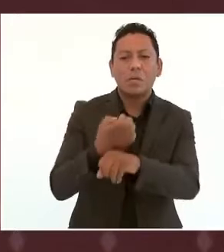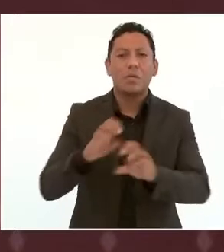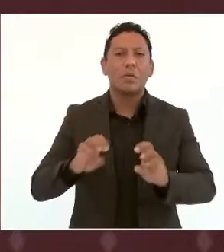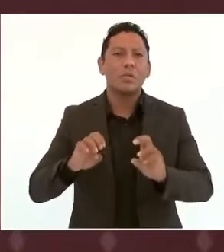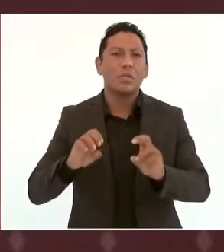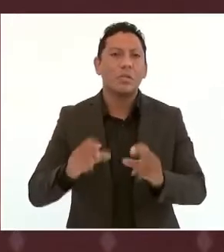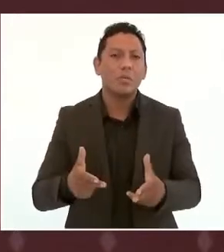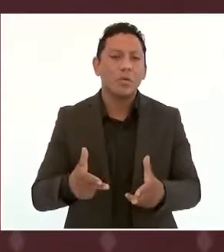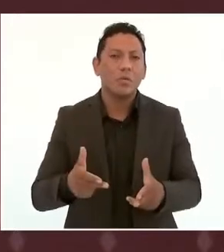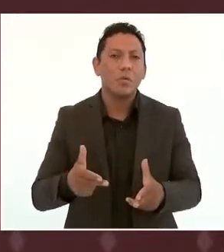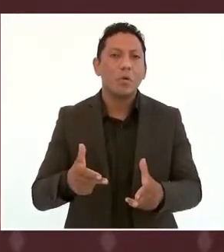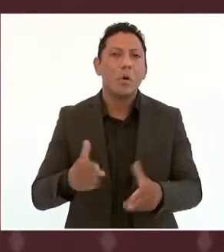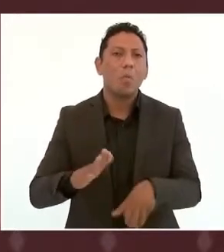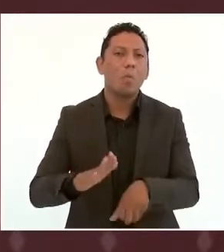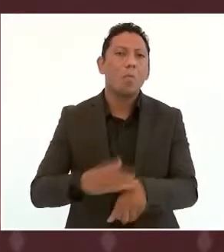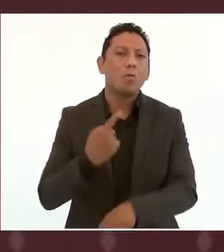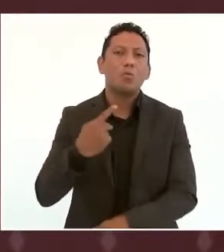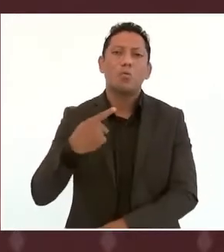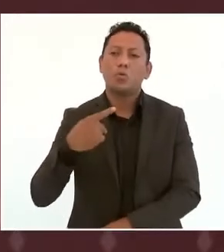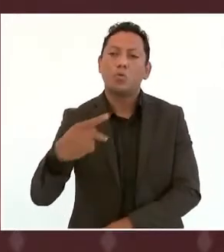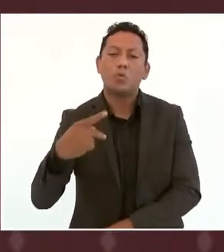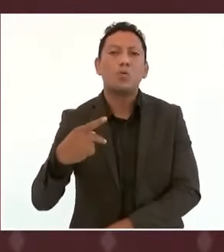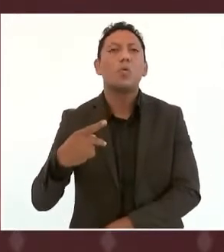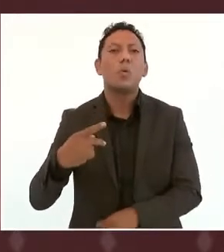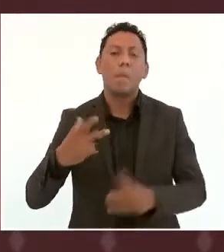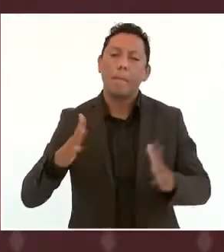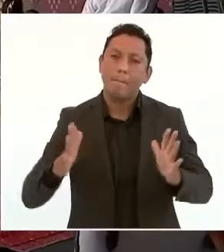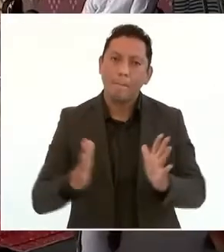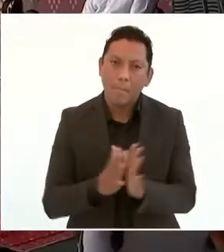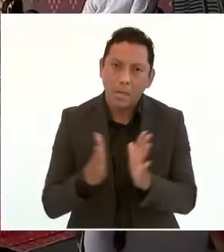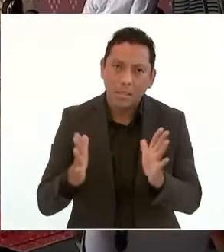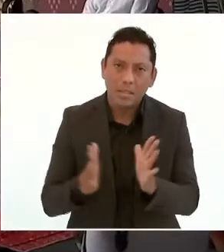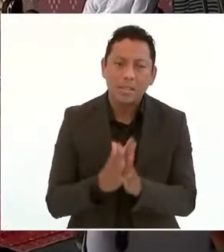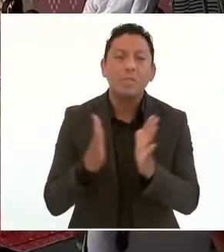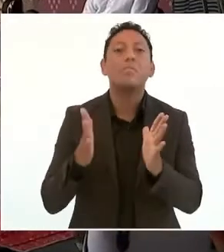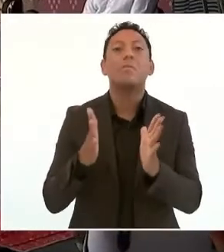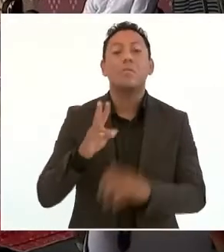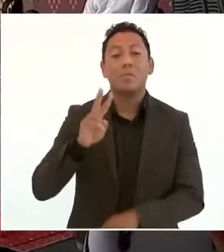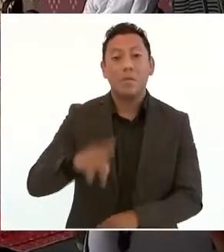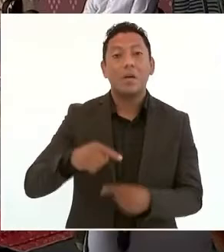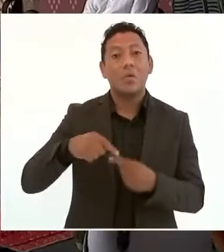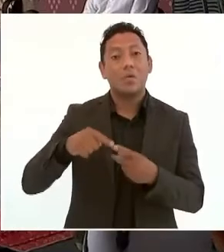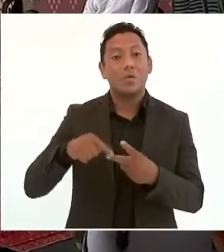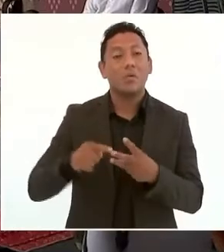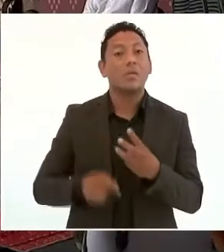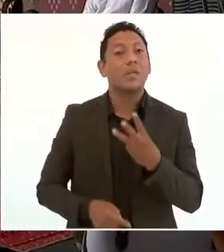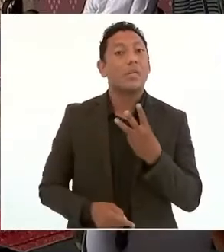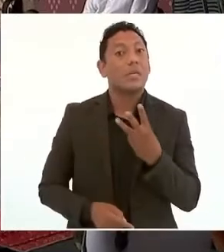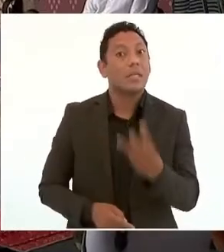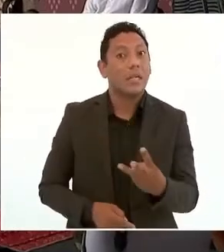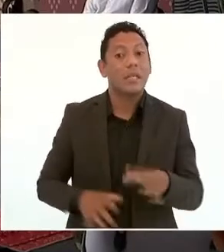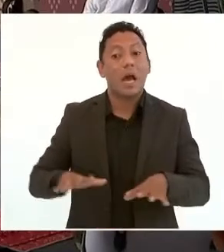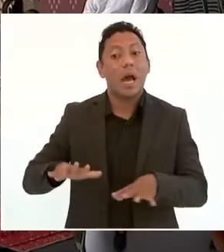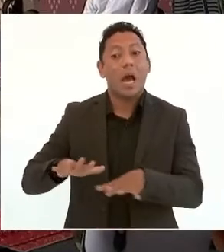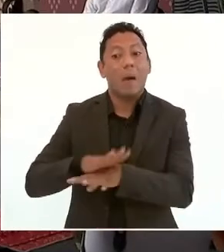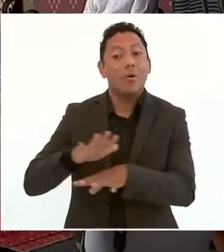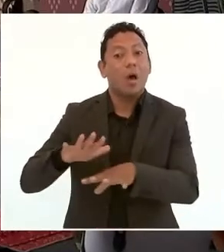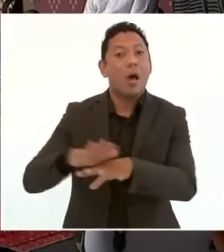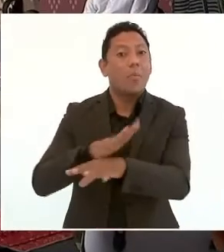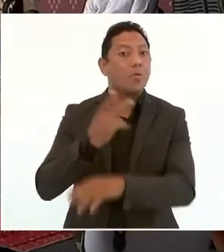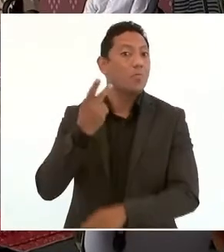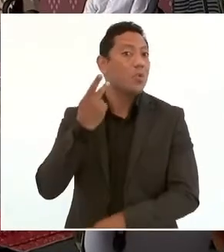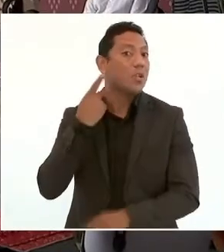por su destacada participación en las tres grandes transformaciones